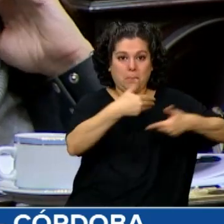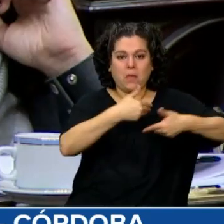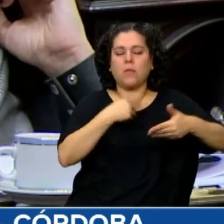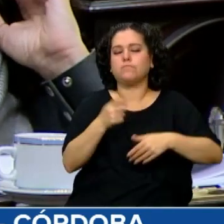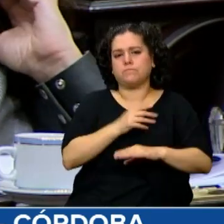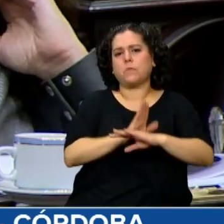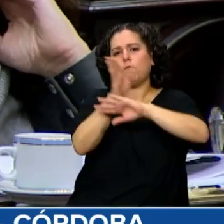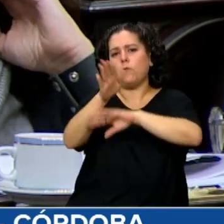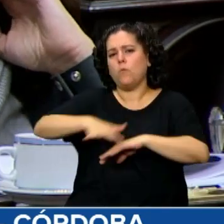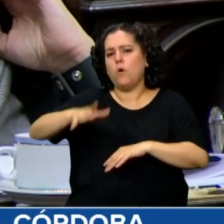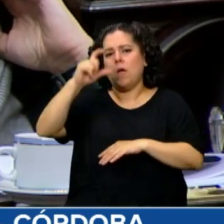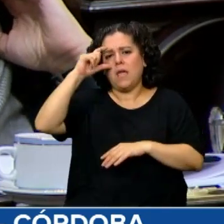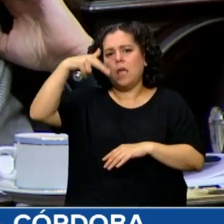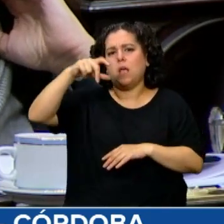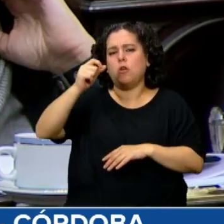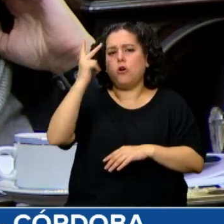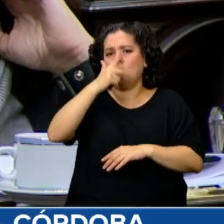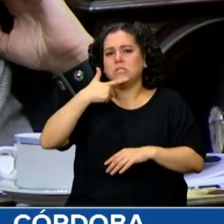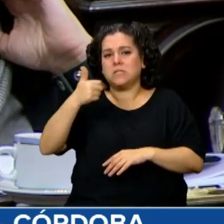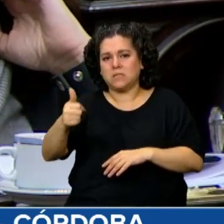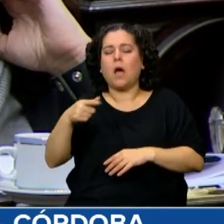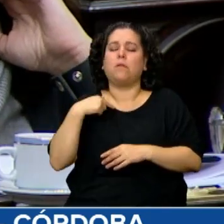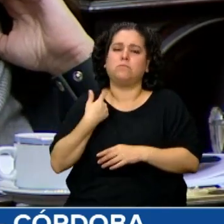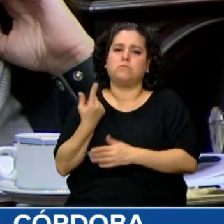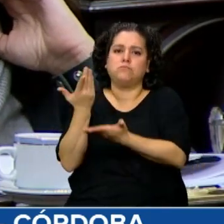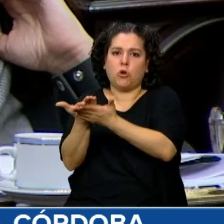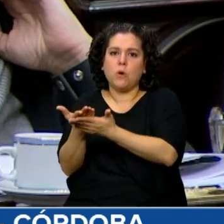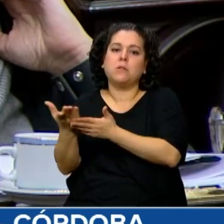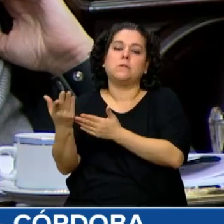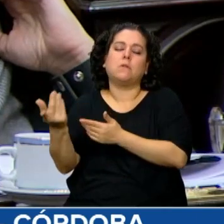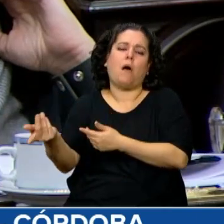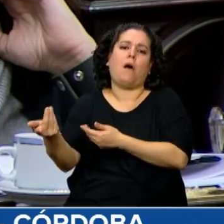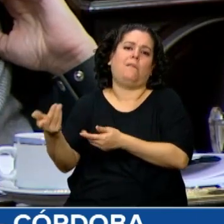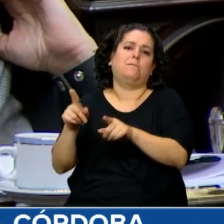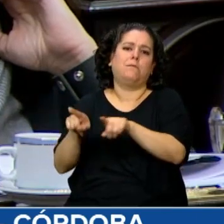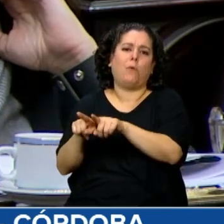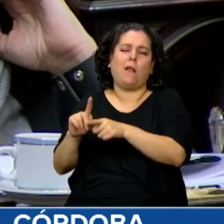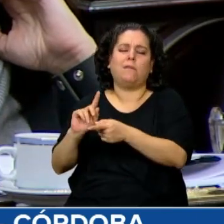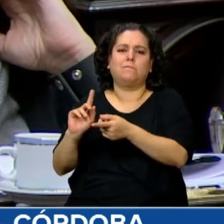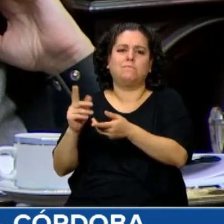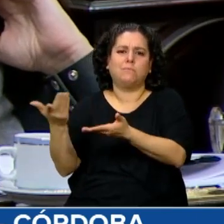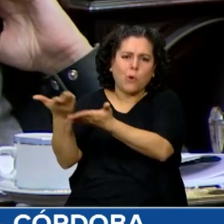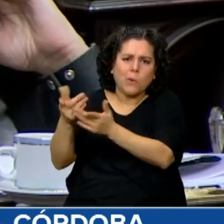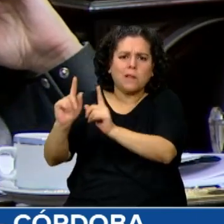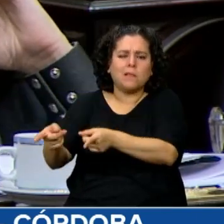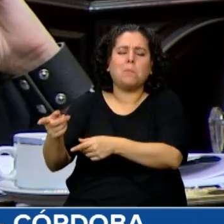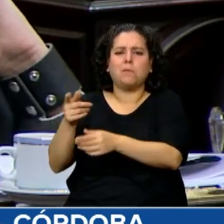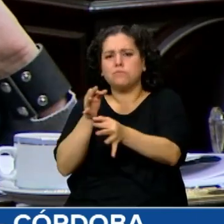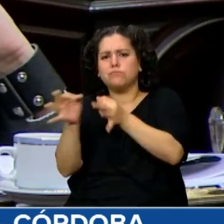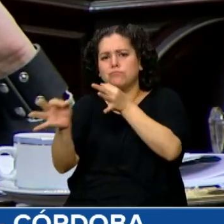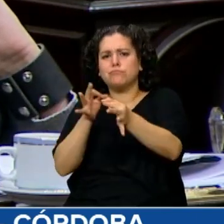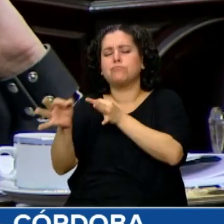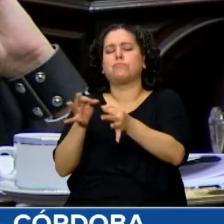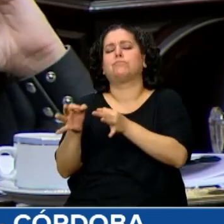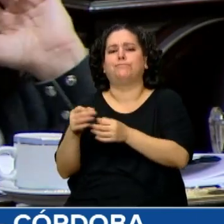Lenosa, recibimos como contraoferta una propuesta que ha sido rediscutida y hoy llegamos a esta conclusión.